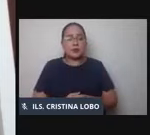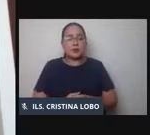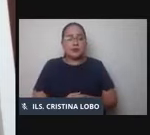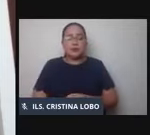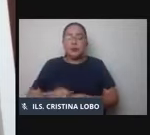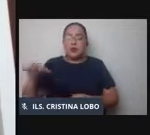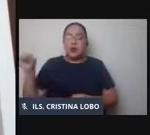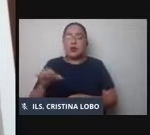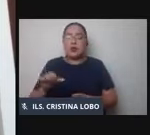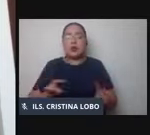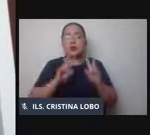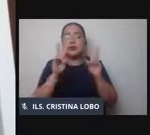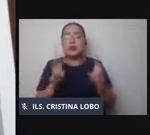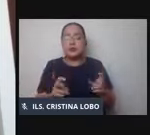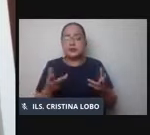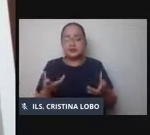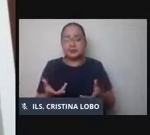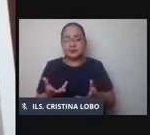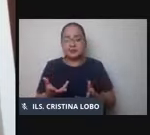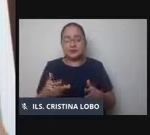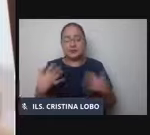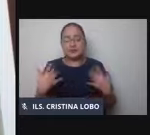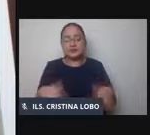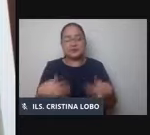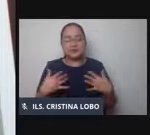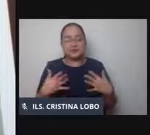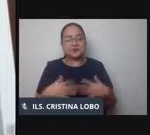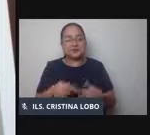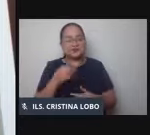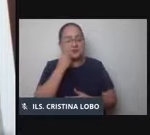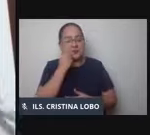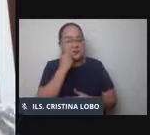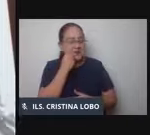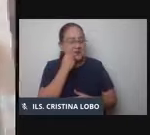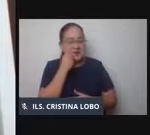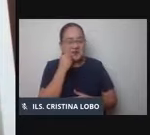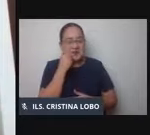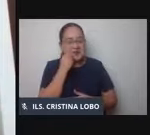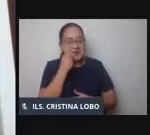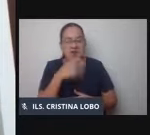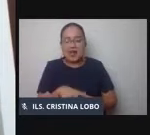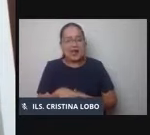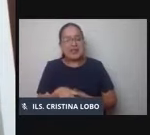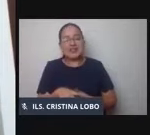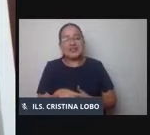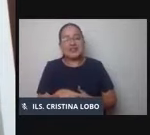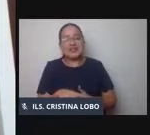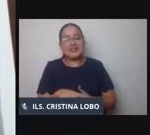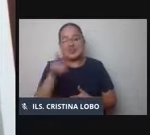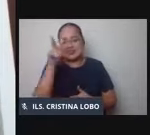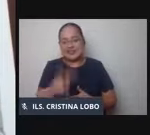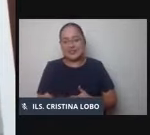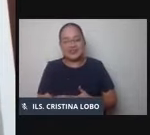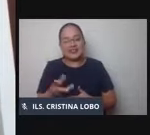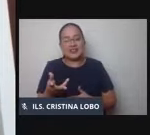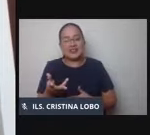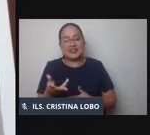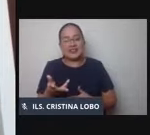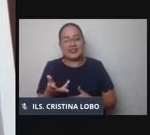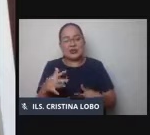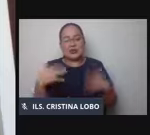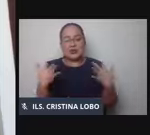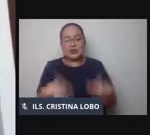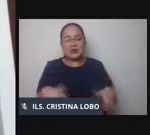tema está de jales de los pelos, compañeros, jales de los pelos, de verdad, porque está,